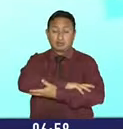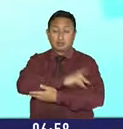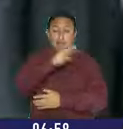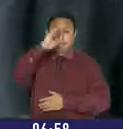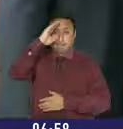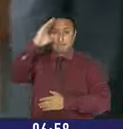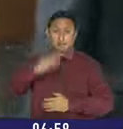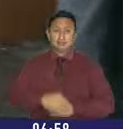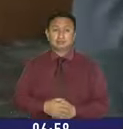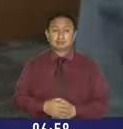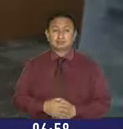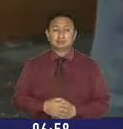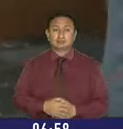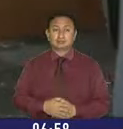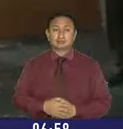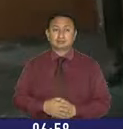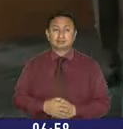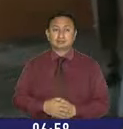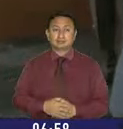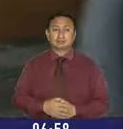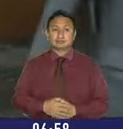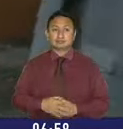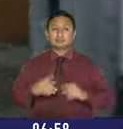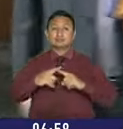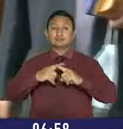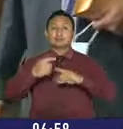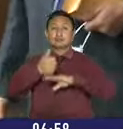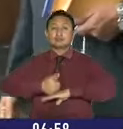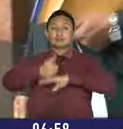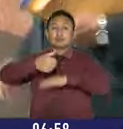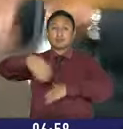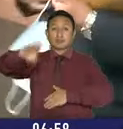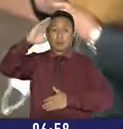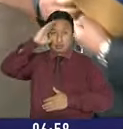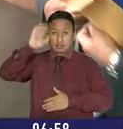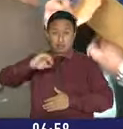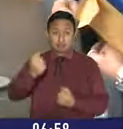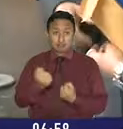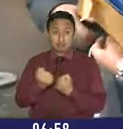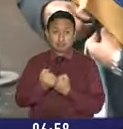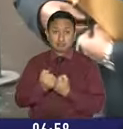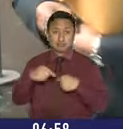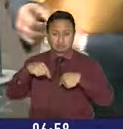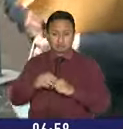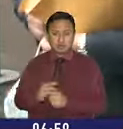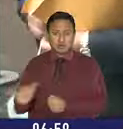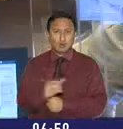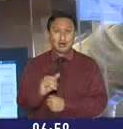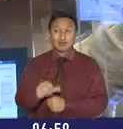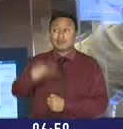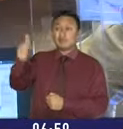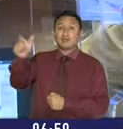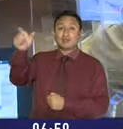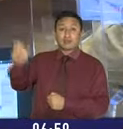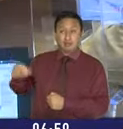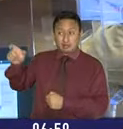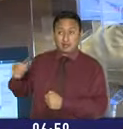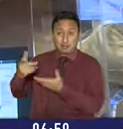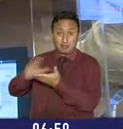Exmiembros de la Policía Nacional quieren abonar el camino y correr similar suerte de quienes se beneficiaron en días pasados con la aprobación